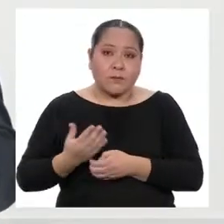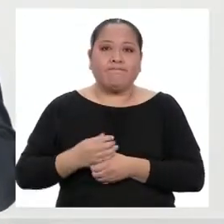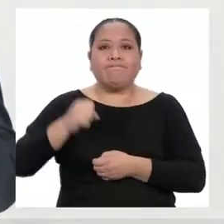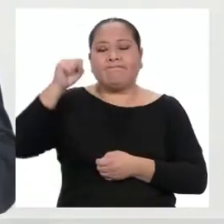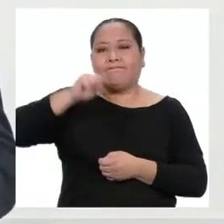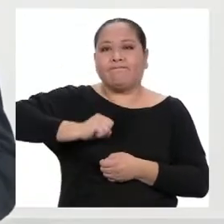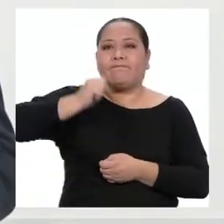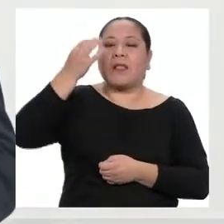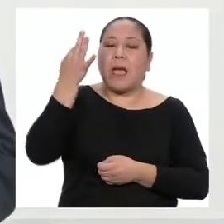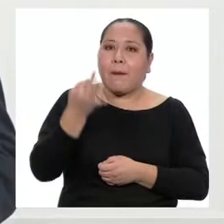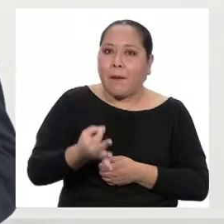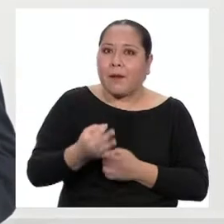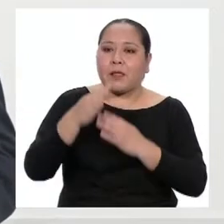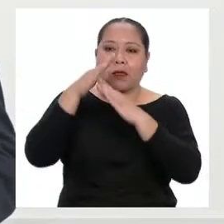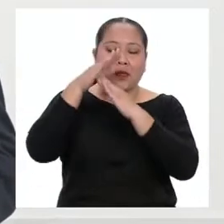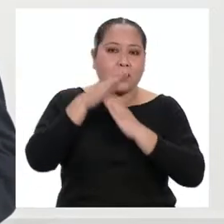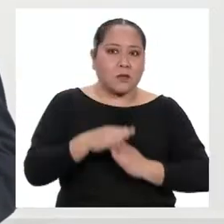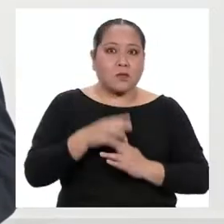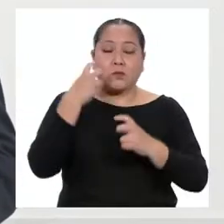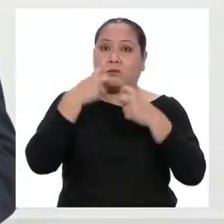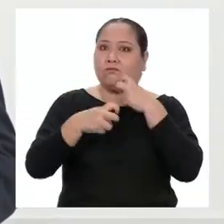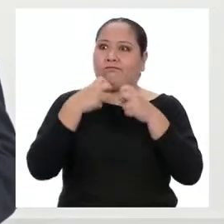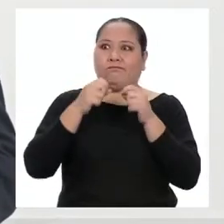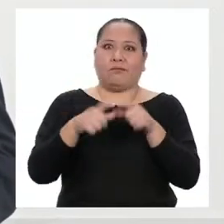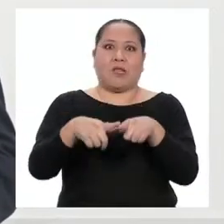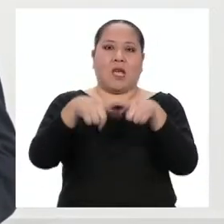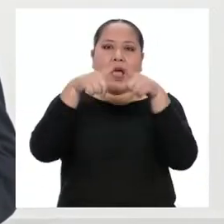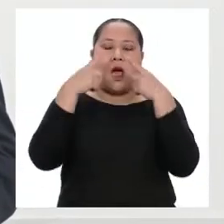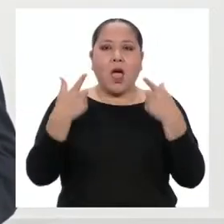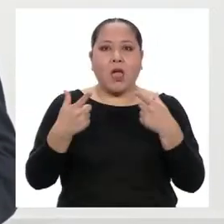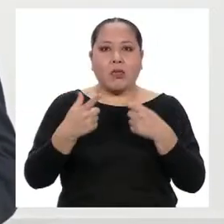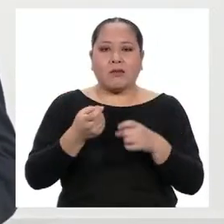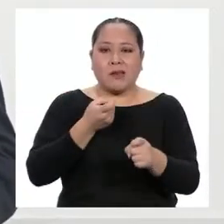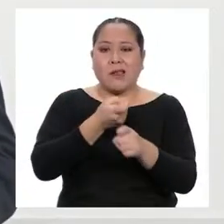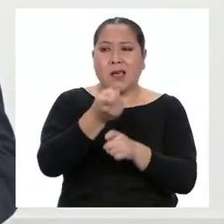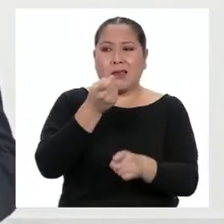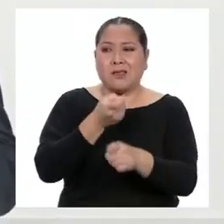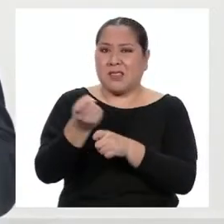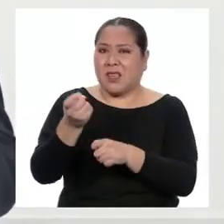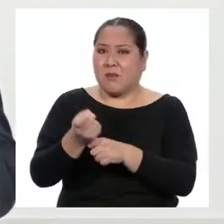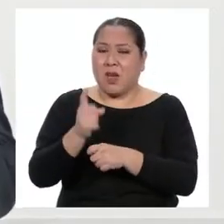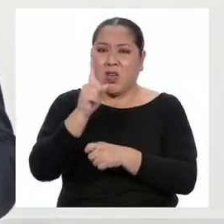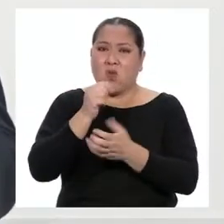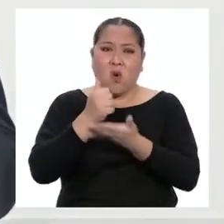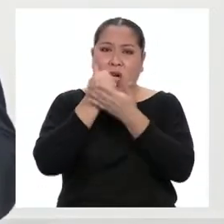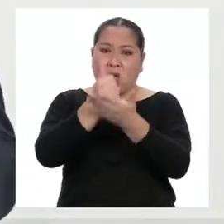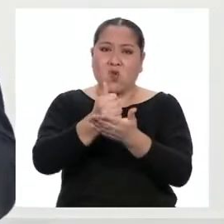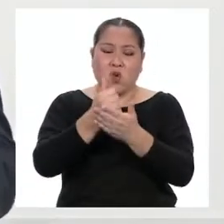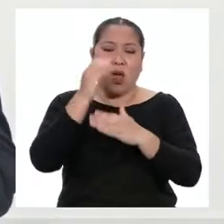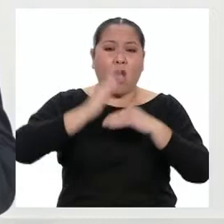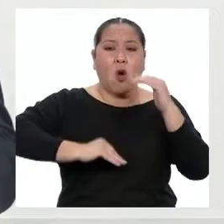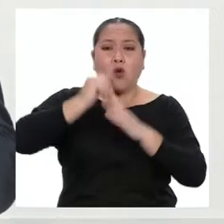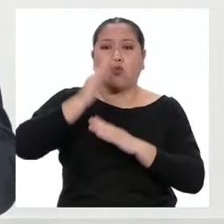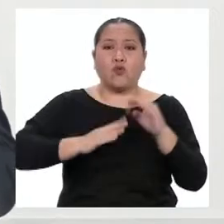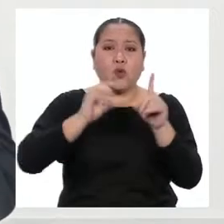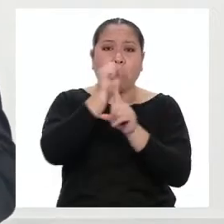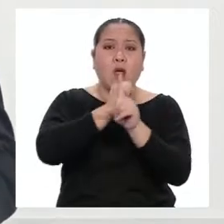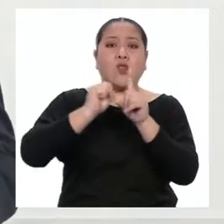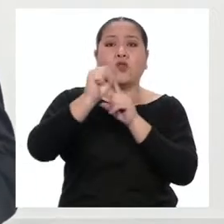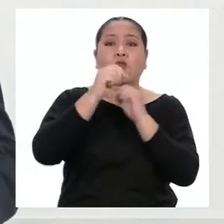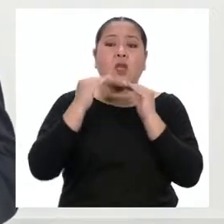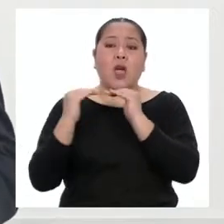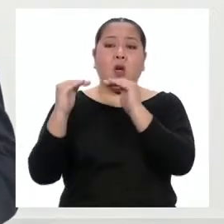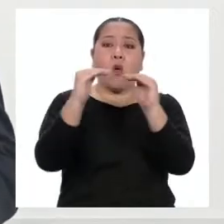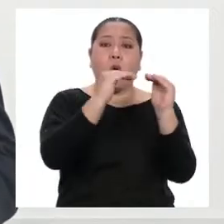la discriminación es un problema grave, pues atenta contra nuestros esfuerzos por construir una sociedad